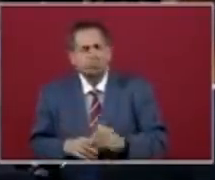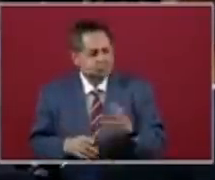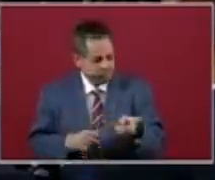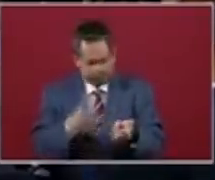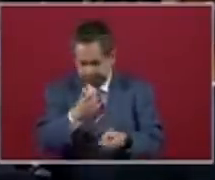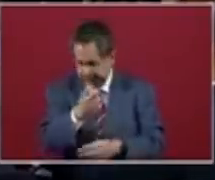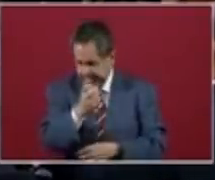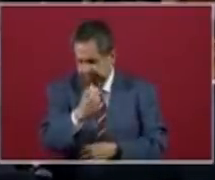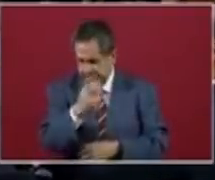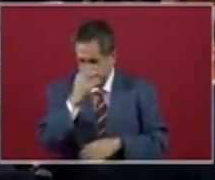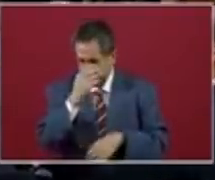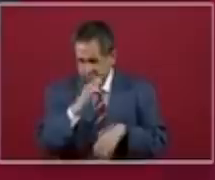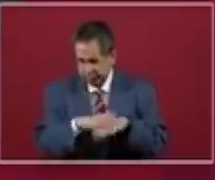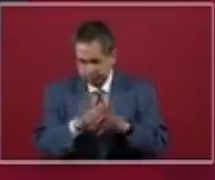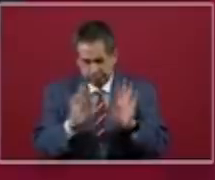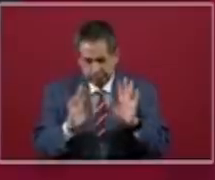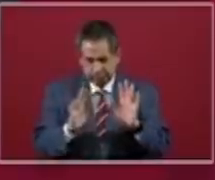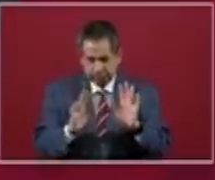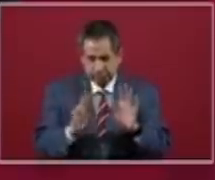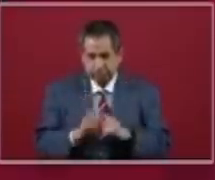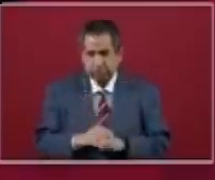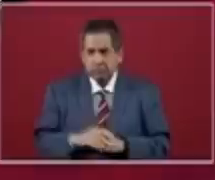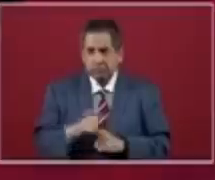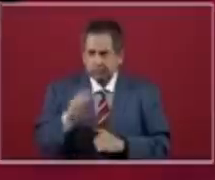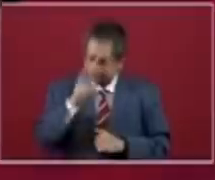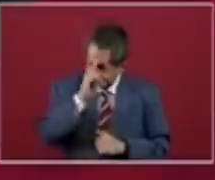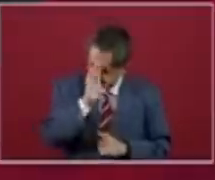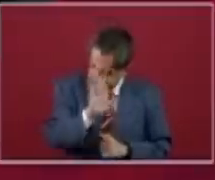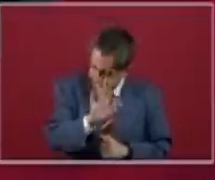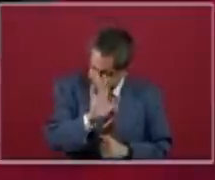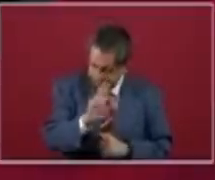Ándele. Ah, no, ya me están ayudando. Espera,